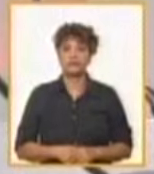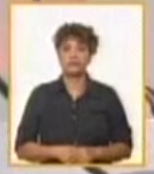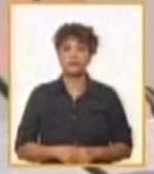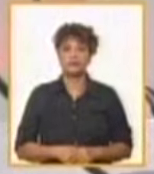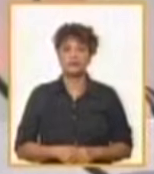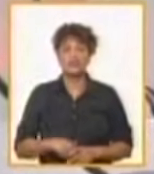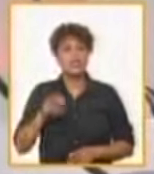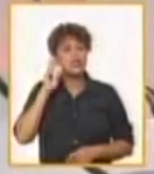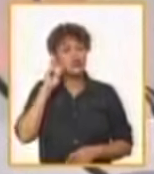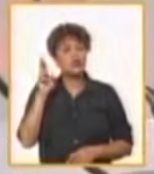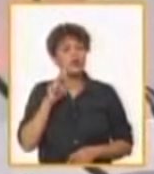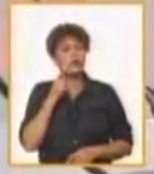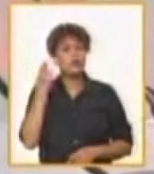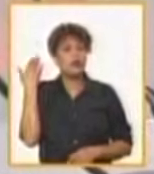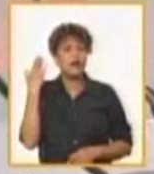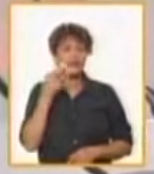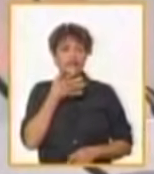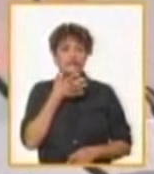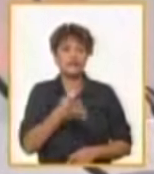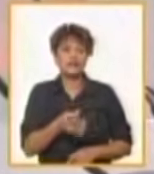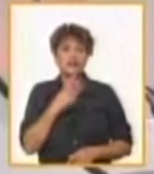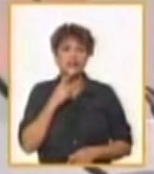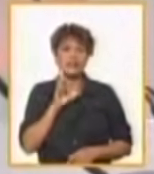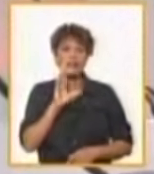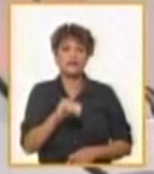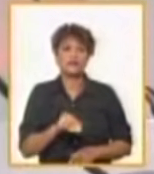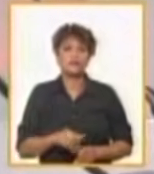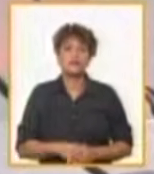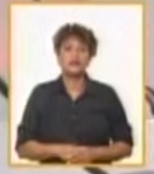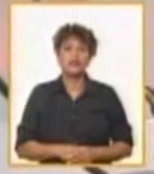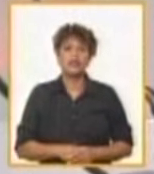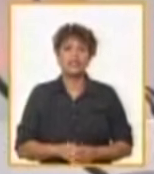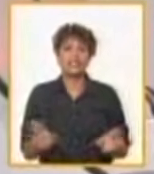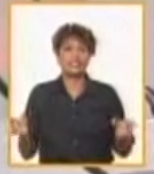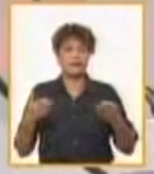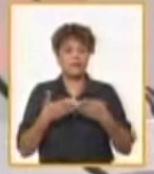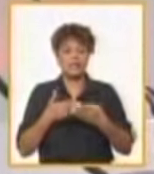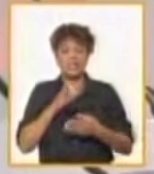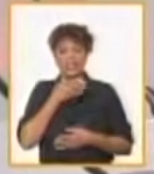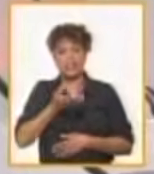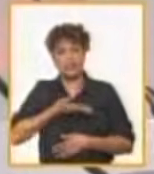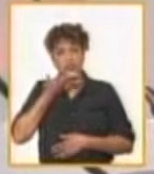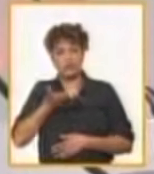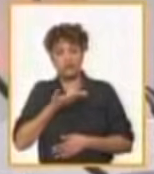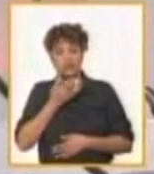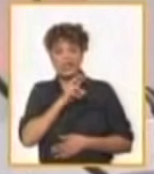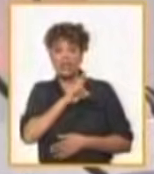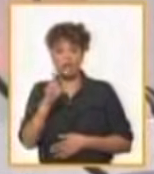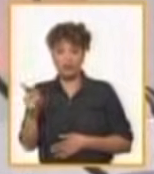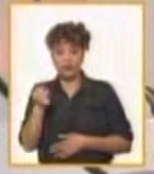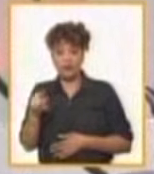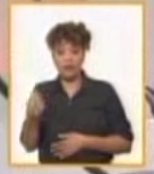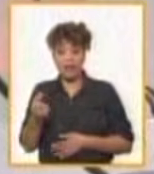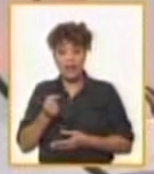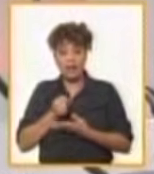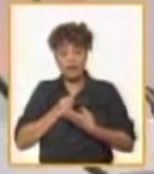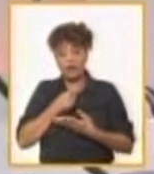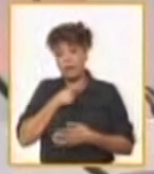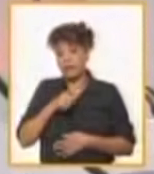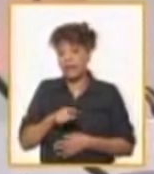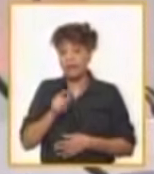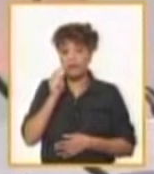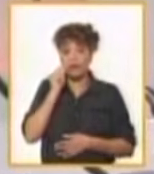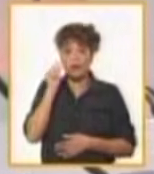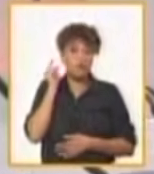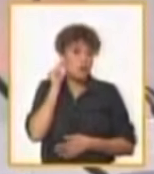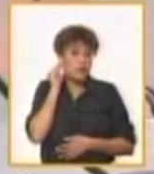que para mí es, con eso cierra Fidel el discurso de palabras intelectuales. Es la revolución la que posibilita que una señora de